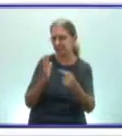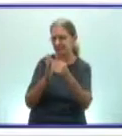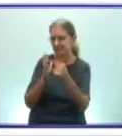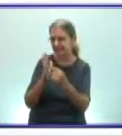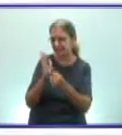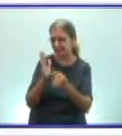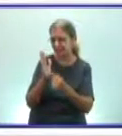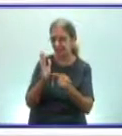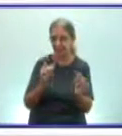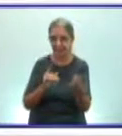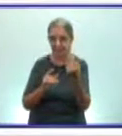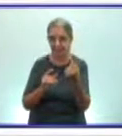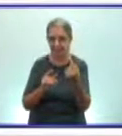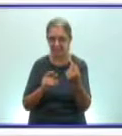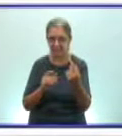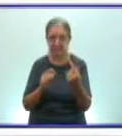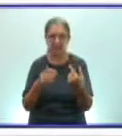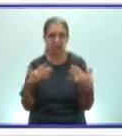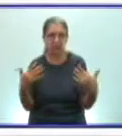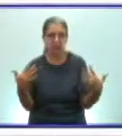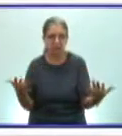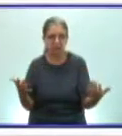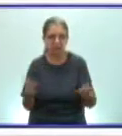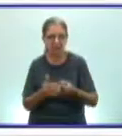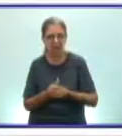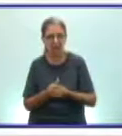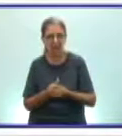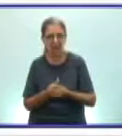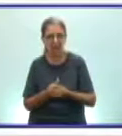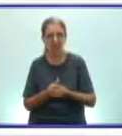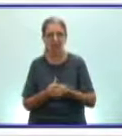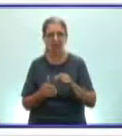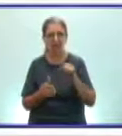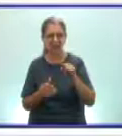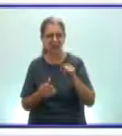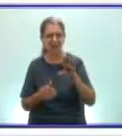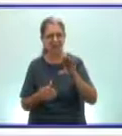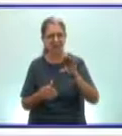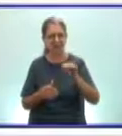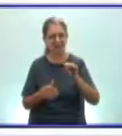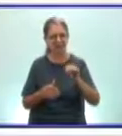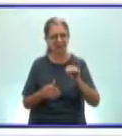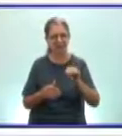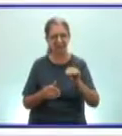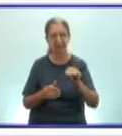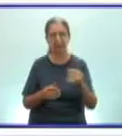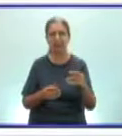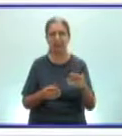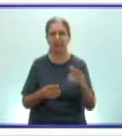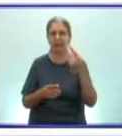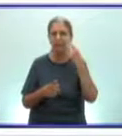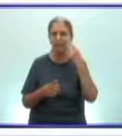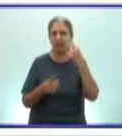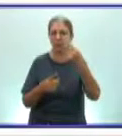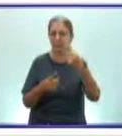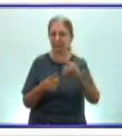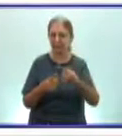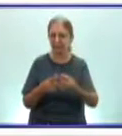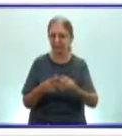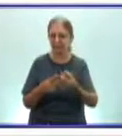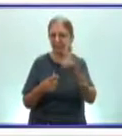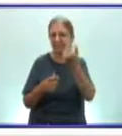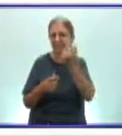Fíjense ustedes que en el primer caso hacían referencia a cuál era el motivo